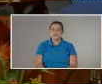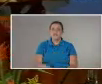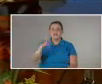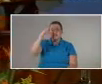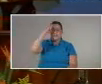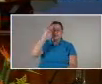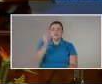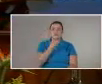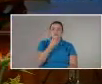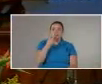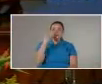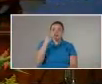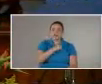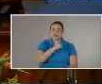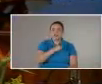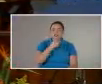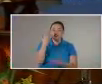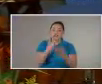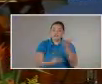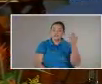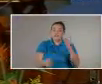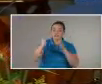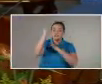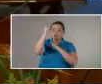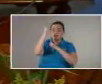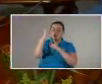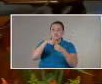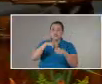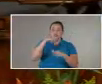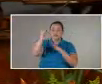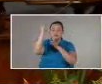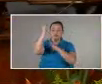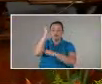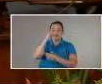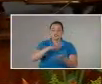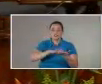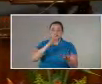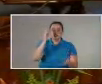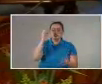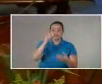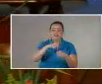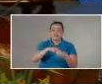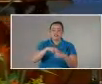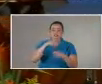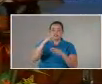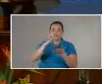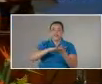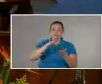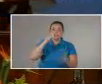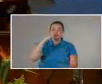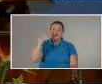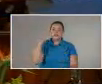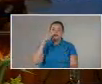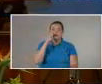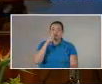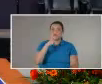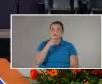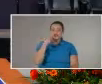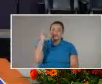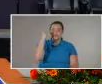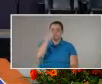Porque Dios quiere que vayas de poder en poder, de gloria en gloria, para ver a Dios en Sion.